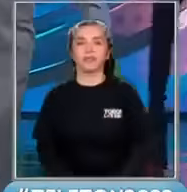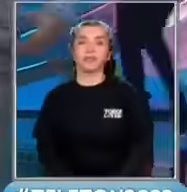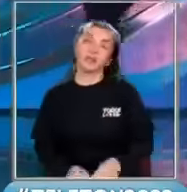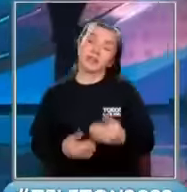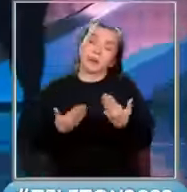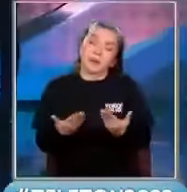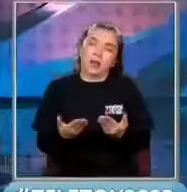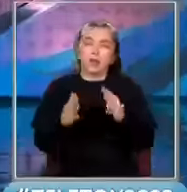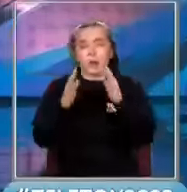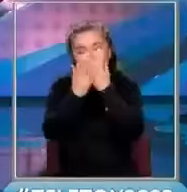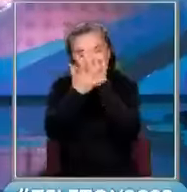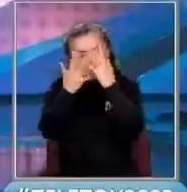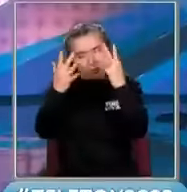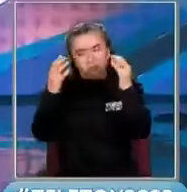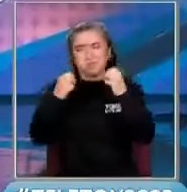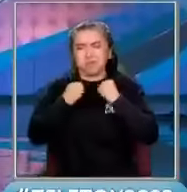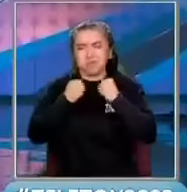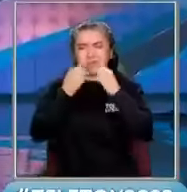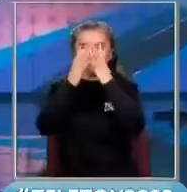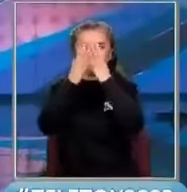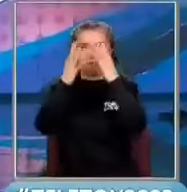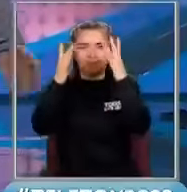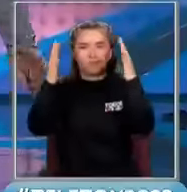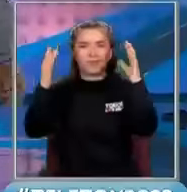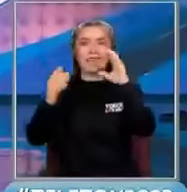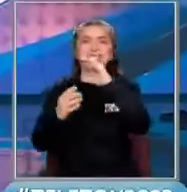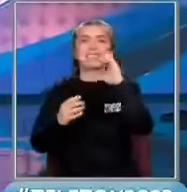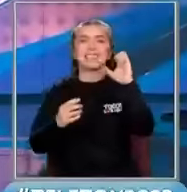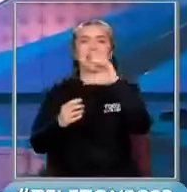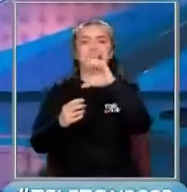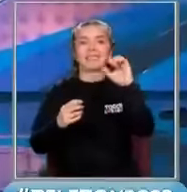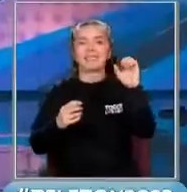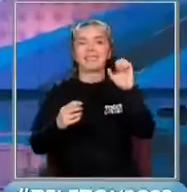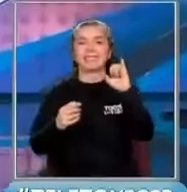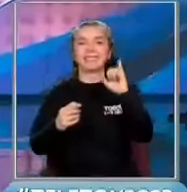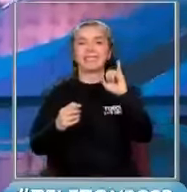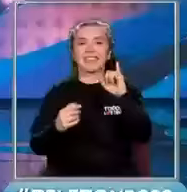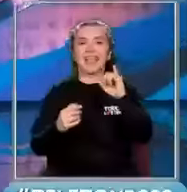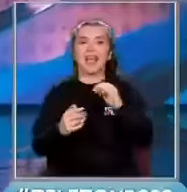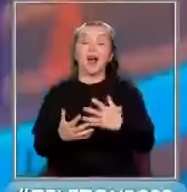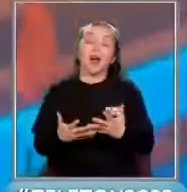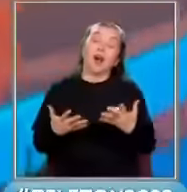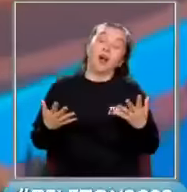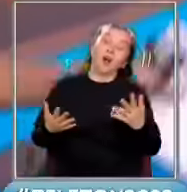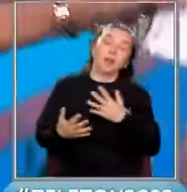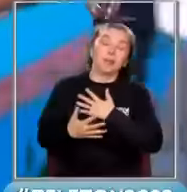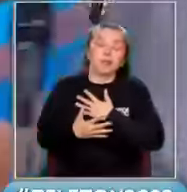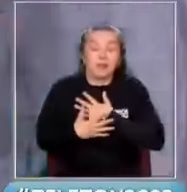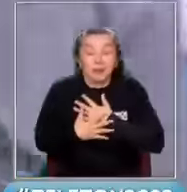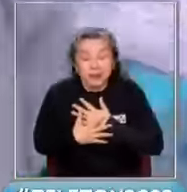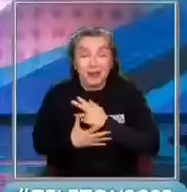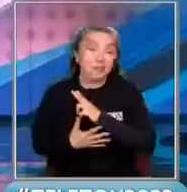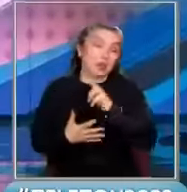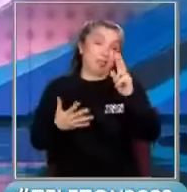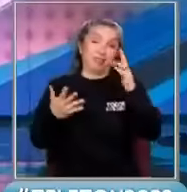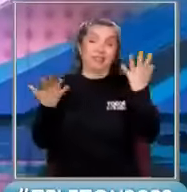Le tributamos un gran aplauso. ¡Ceci! ¿Qué tal, Cecilia? Pero por Dios, Marito. ¿Cómo